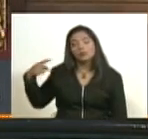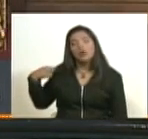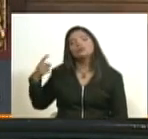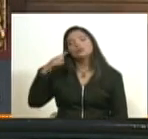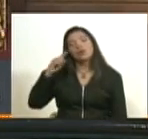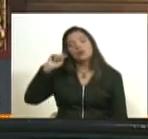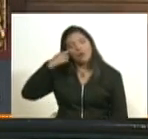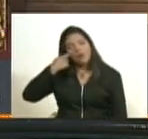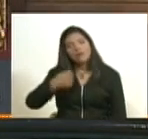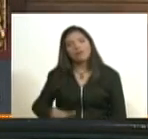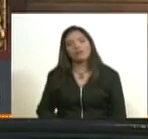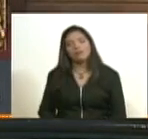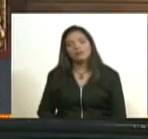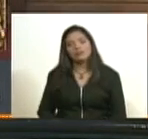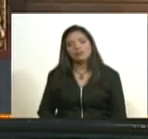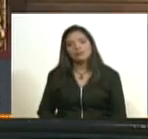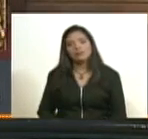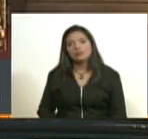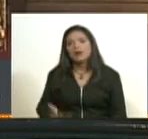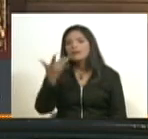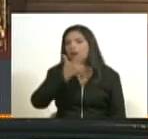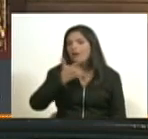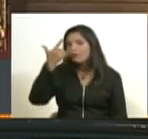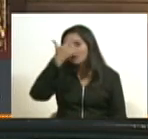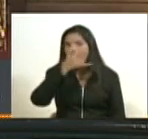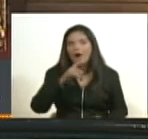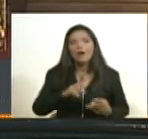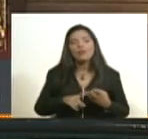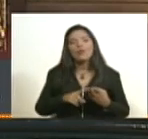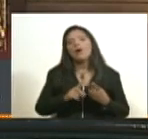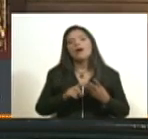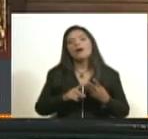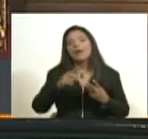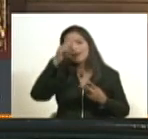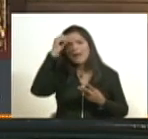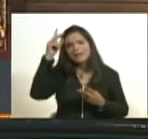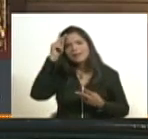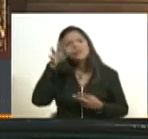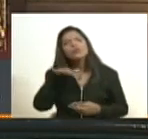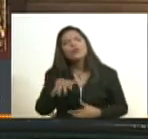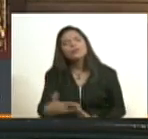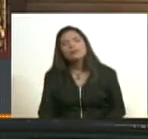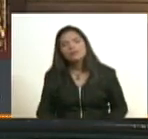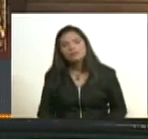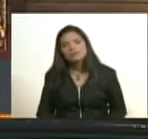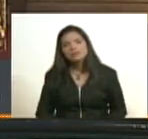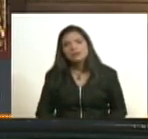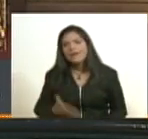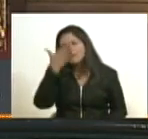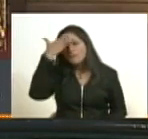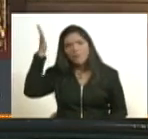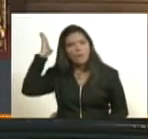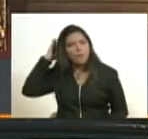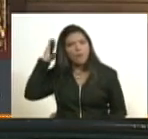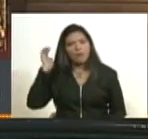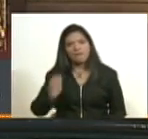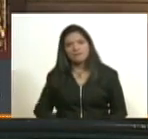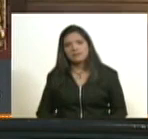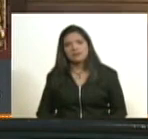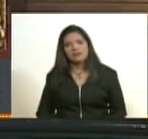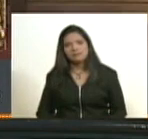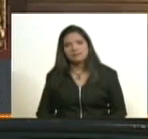recuerdo. Y el holocausto africano y el holocausto indígena, ¿dónde está? Hipócritas, ¿dónde está? ¿Ah?